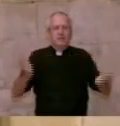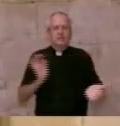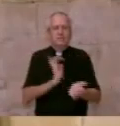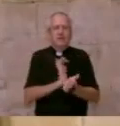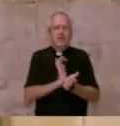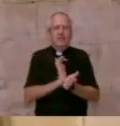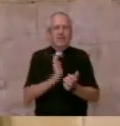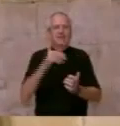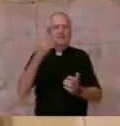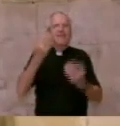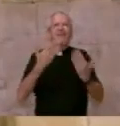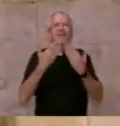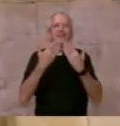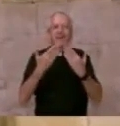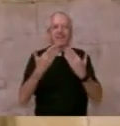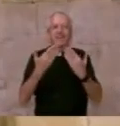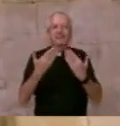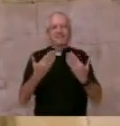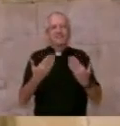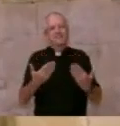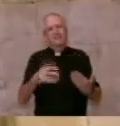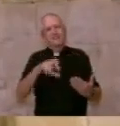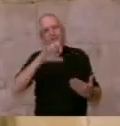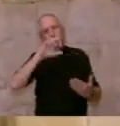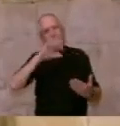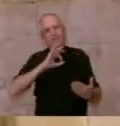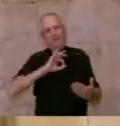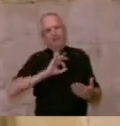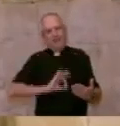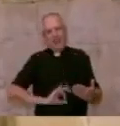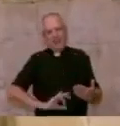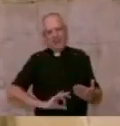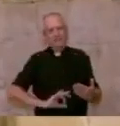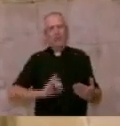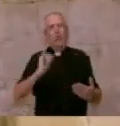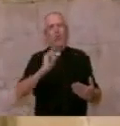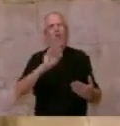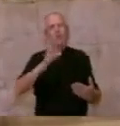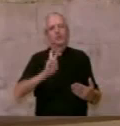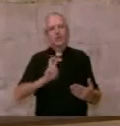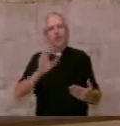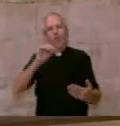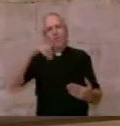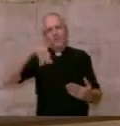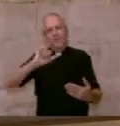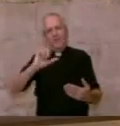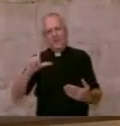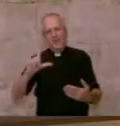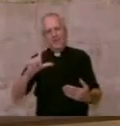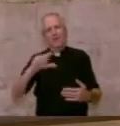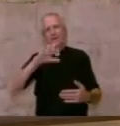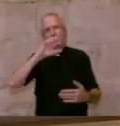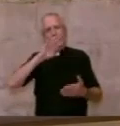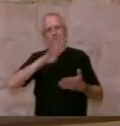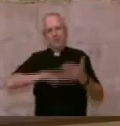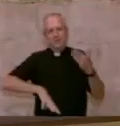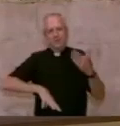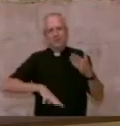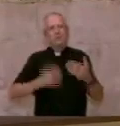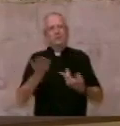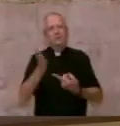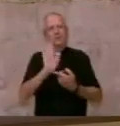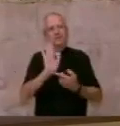esperanza. Gracias, querido señor cardenal Joan Josep Omella, arzobispo de